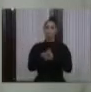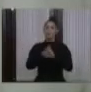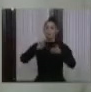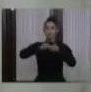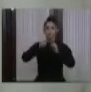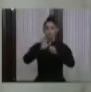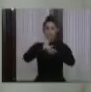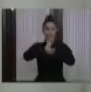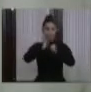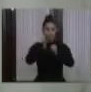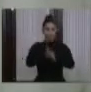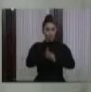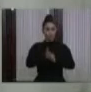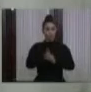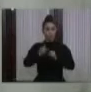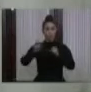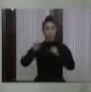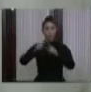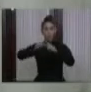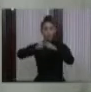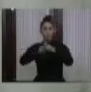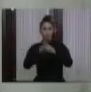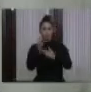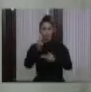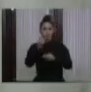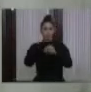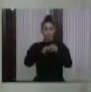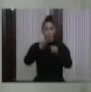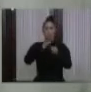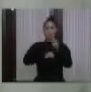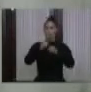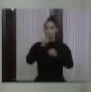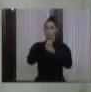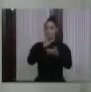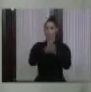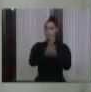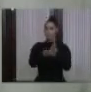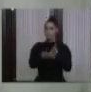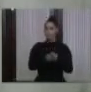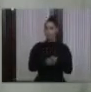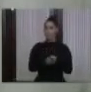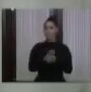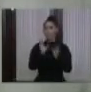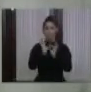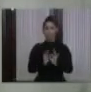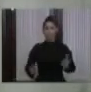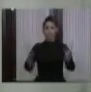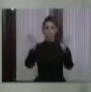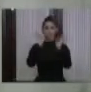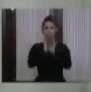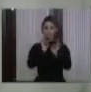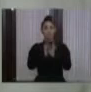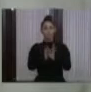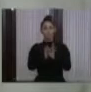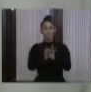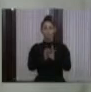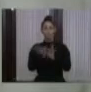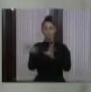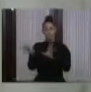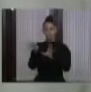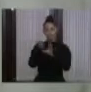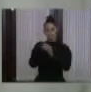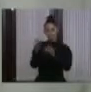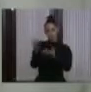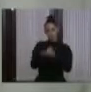yo lo he dicho más de una vez el capital no tiene patria el capital la patria del capital es donde haga más capital si usted le